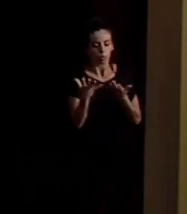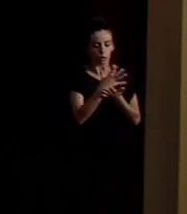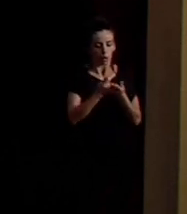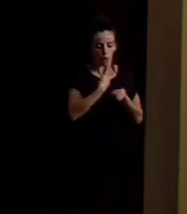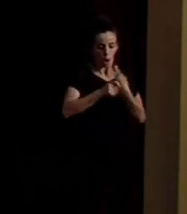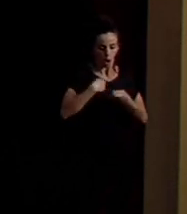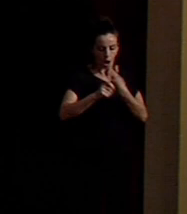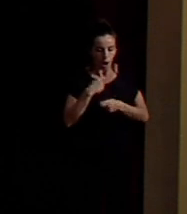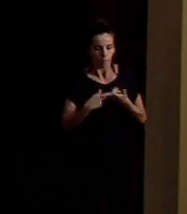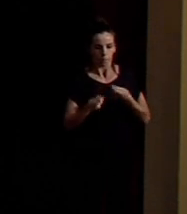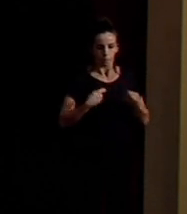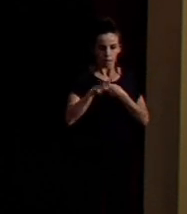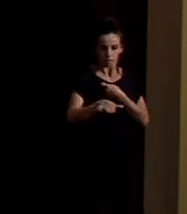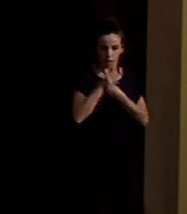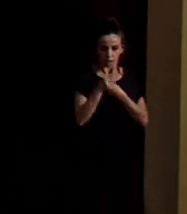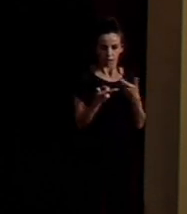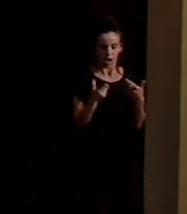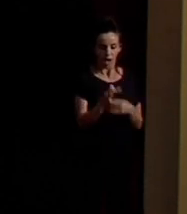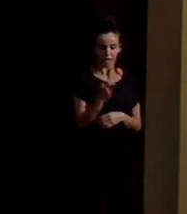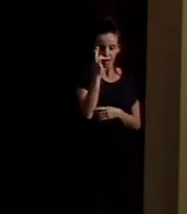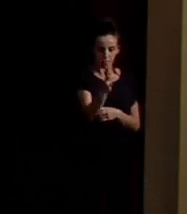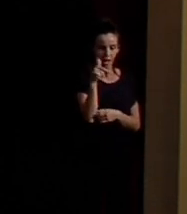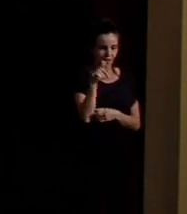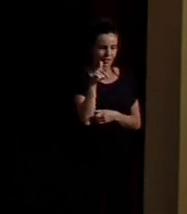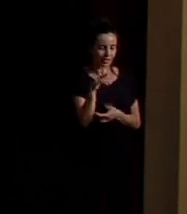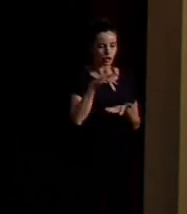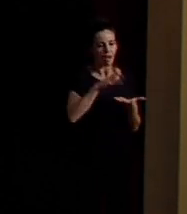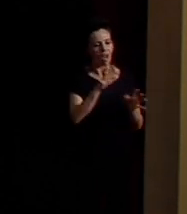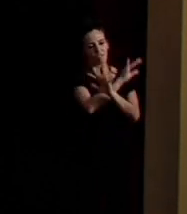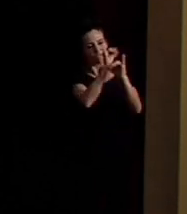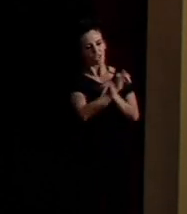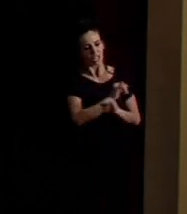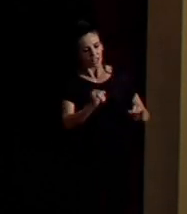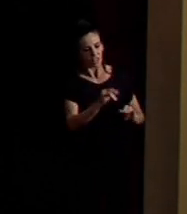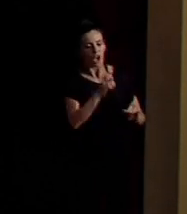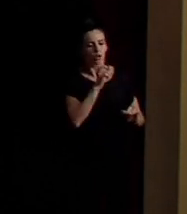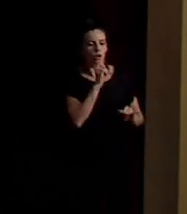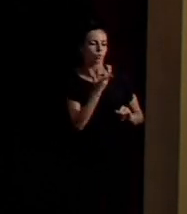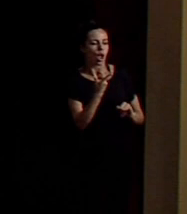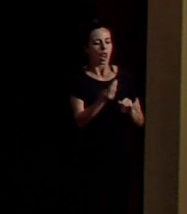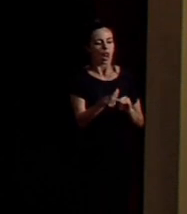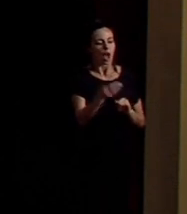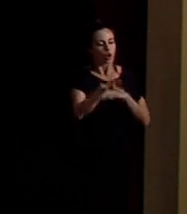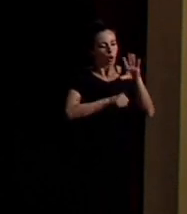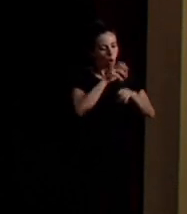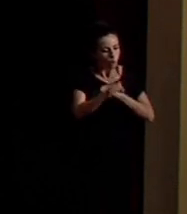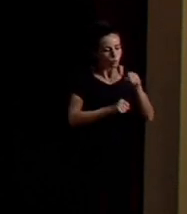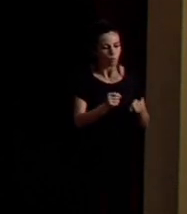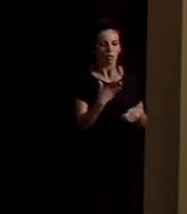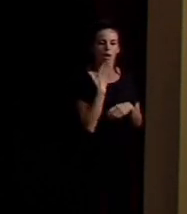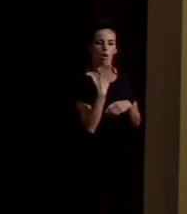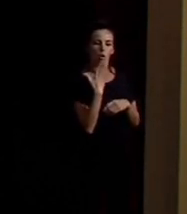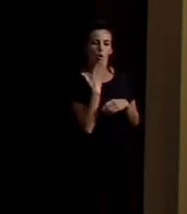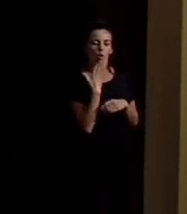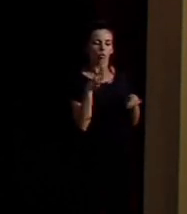vende, donde además hemos convertido ese sucedáneo de la felicidad a través del consumo del ocio en una especie de